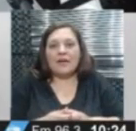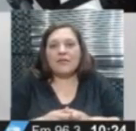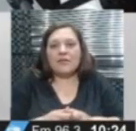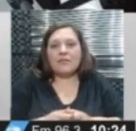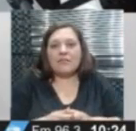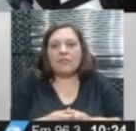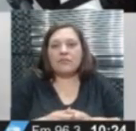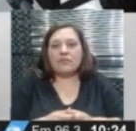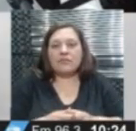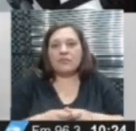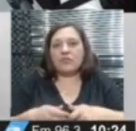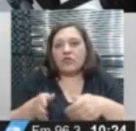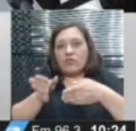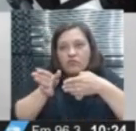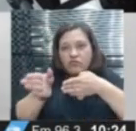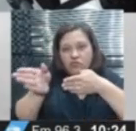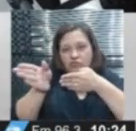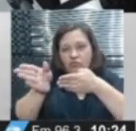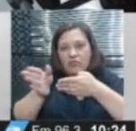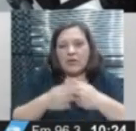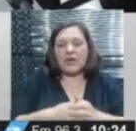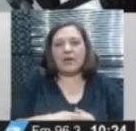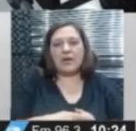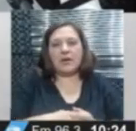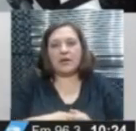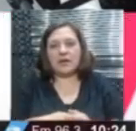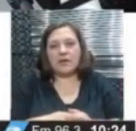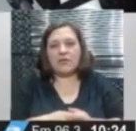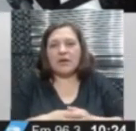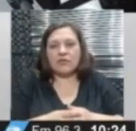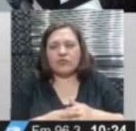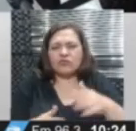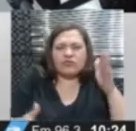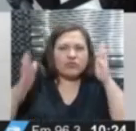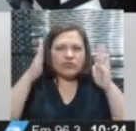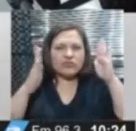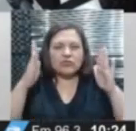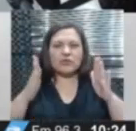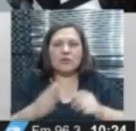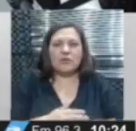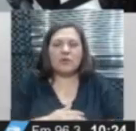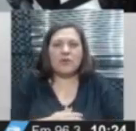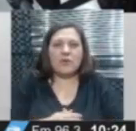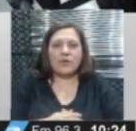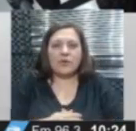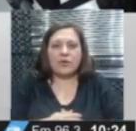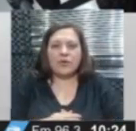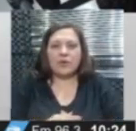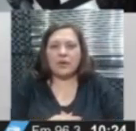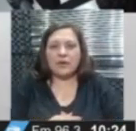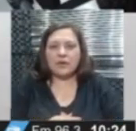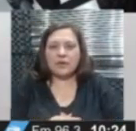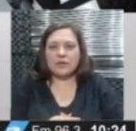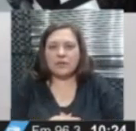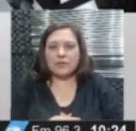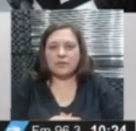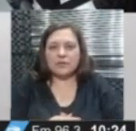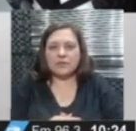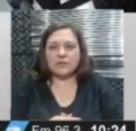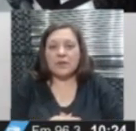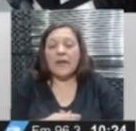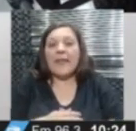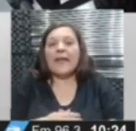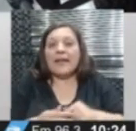Mali y principalmente el panafricanismo es una es una es un movimiento